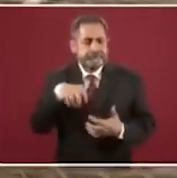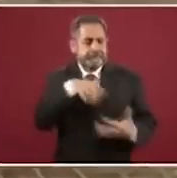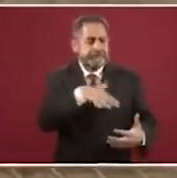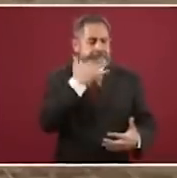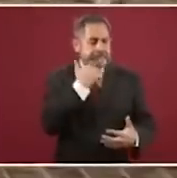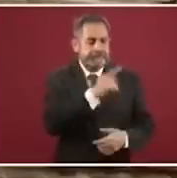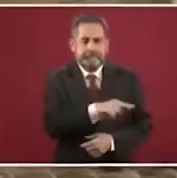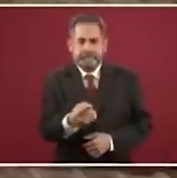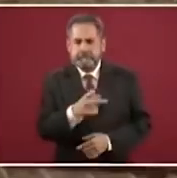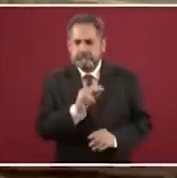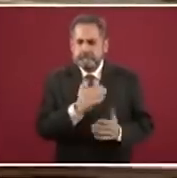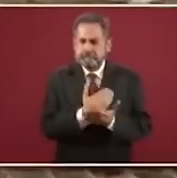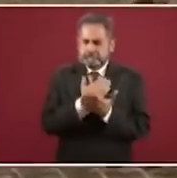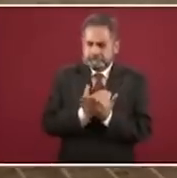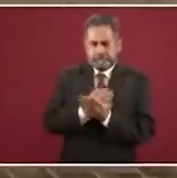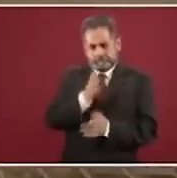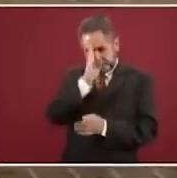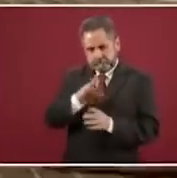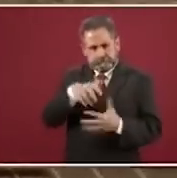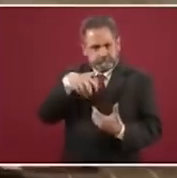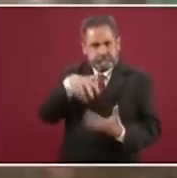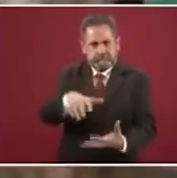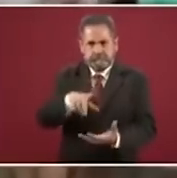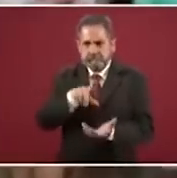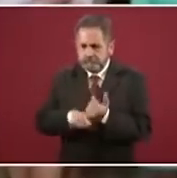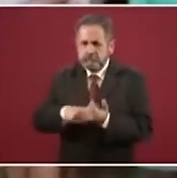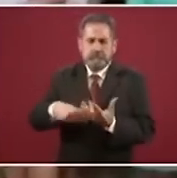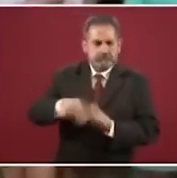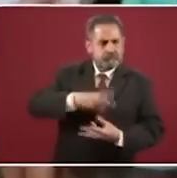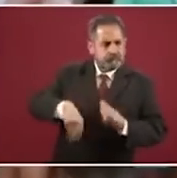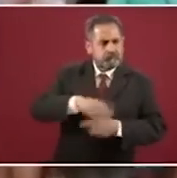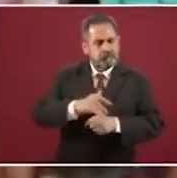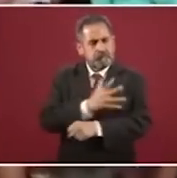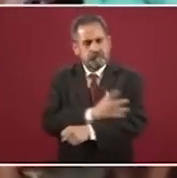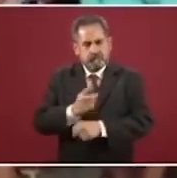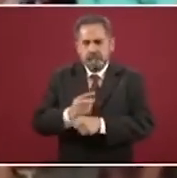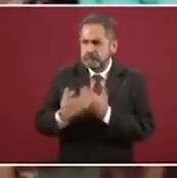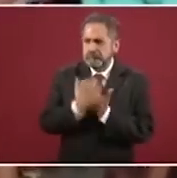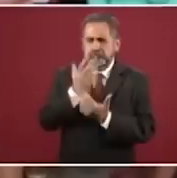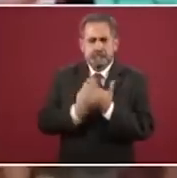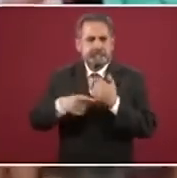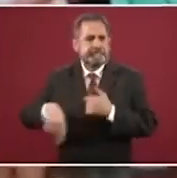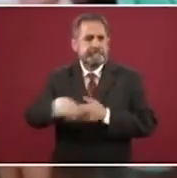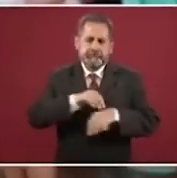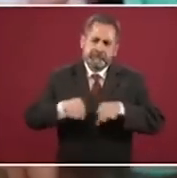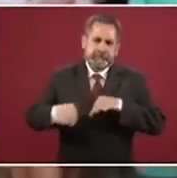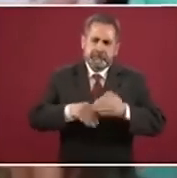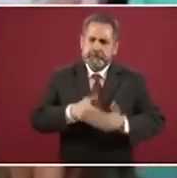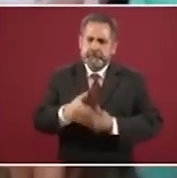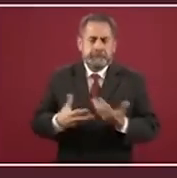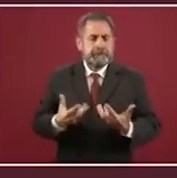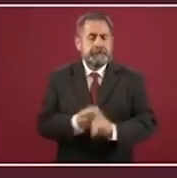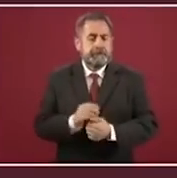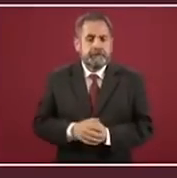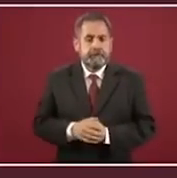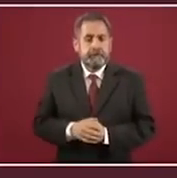infraestructura educativa y fomentando el uso honesto de los recursos a través del trabajo colectivo de las comunidades. Hasta el día